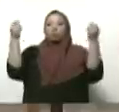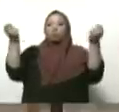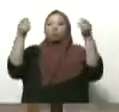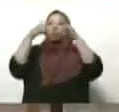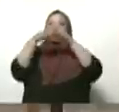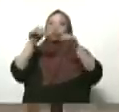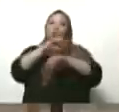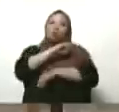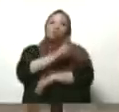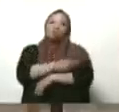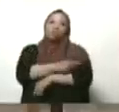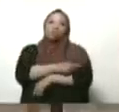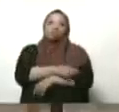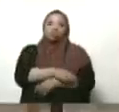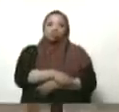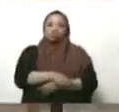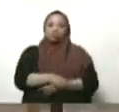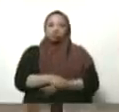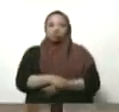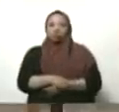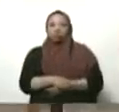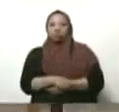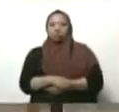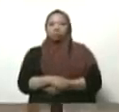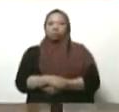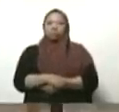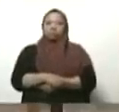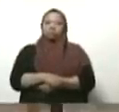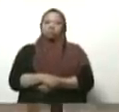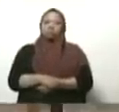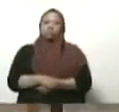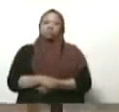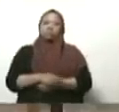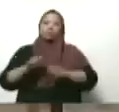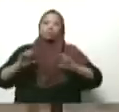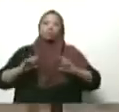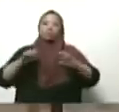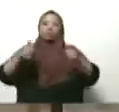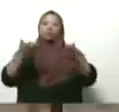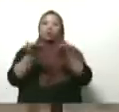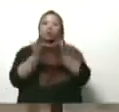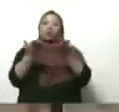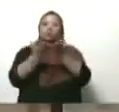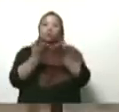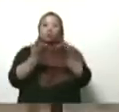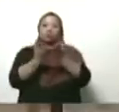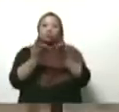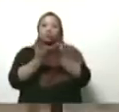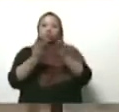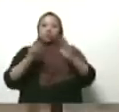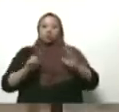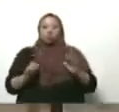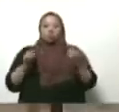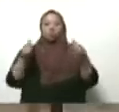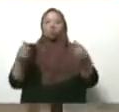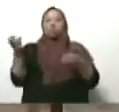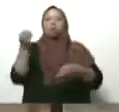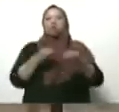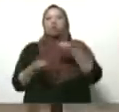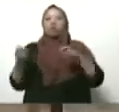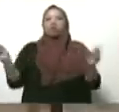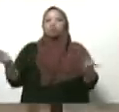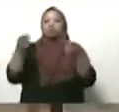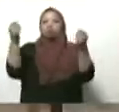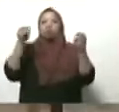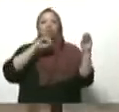toda la fuerza va a ser apenas se inician las clases difundidas al